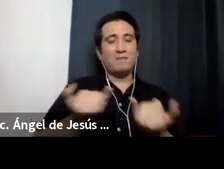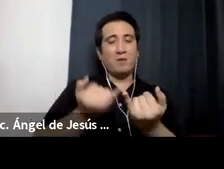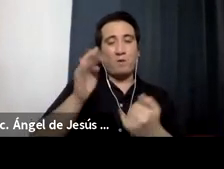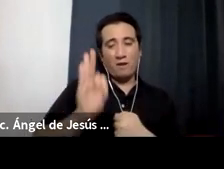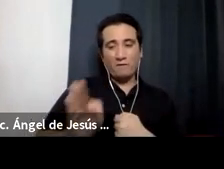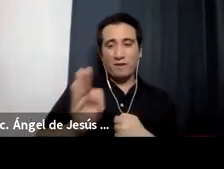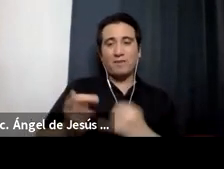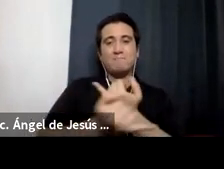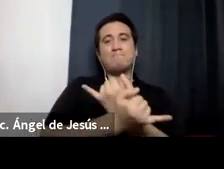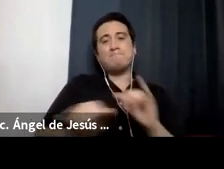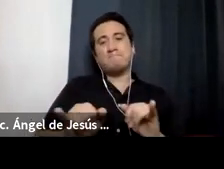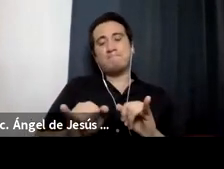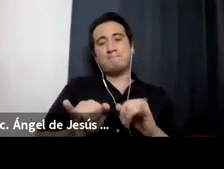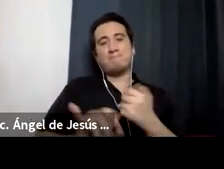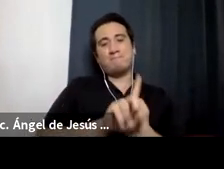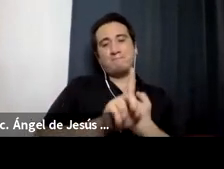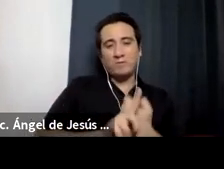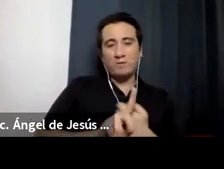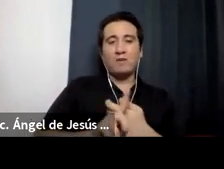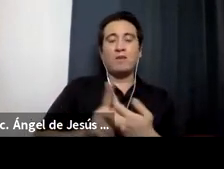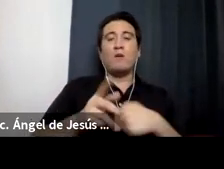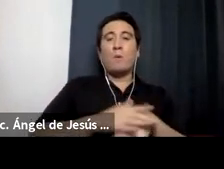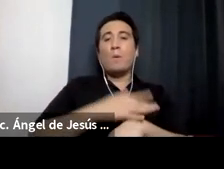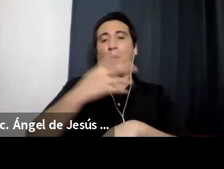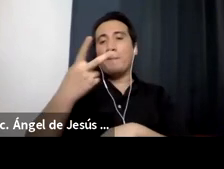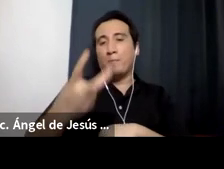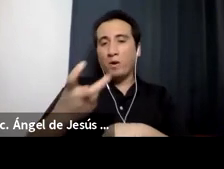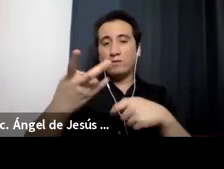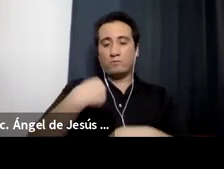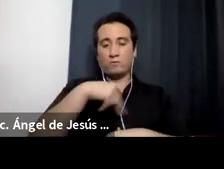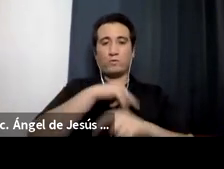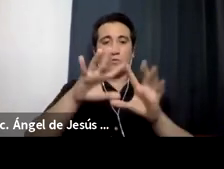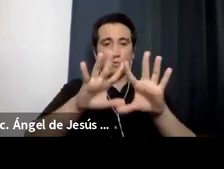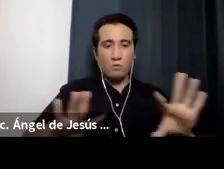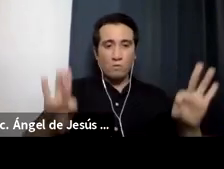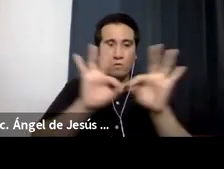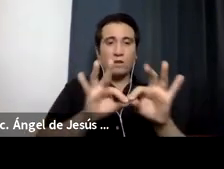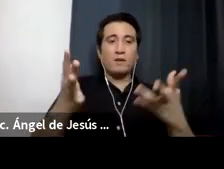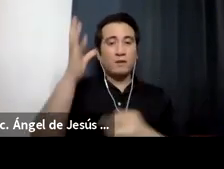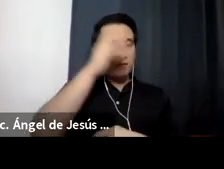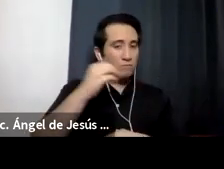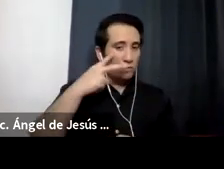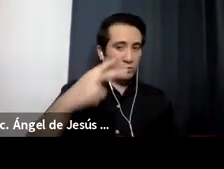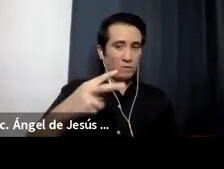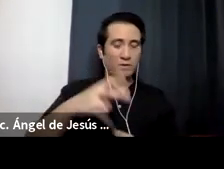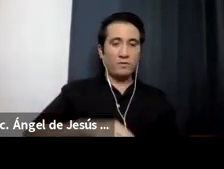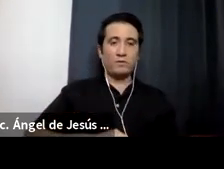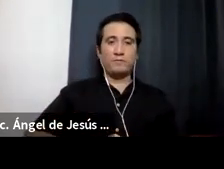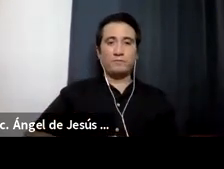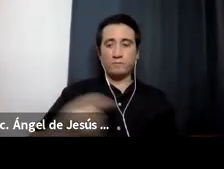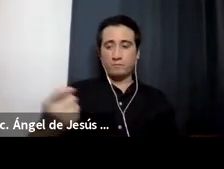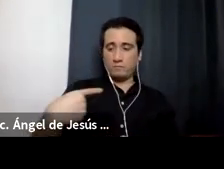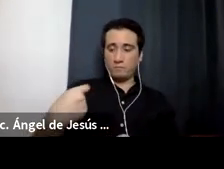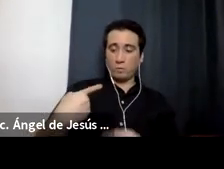también de las personas, y es por eso que para nosotros es tan importante hacer estas observaciones. El autocuidado